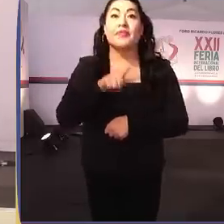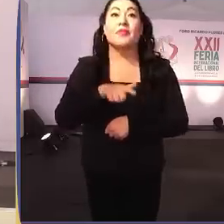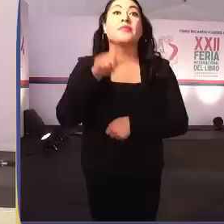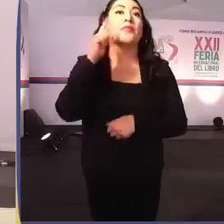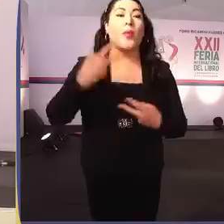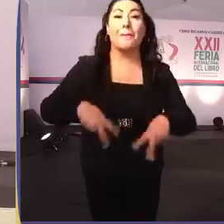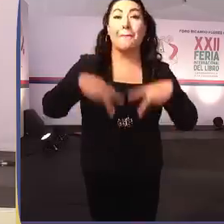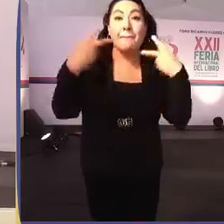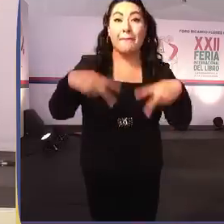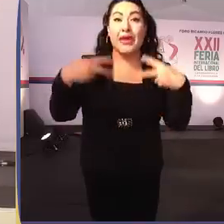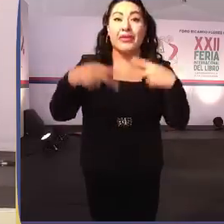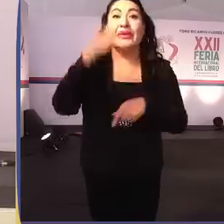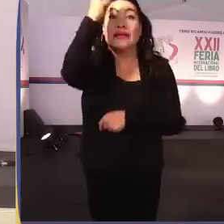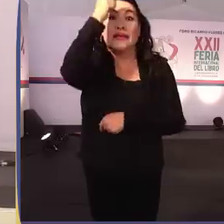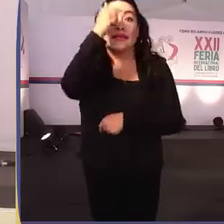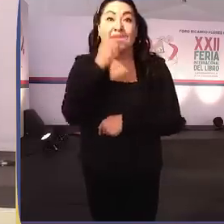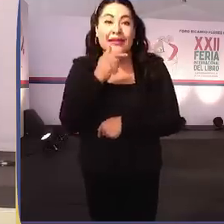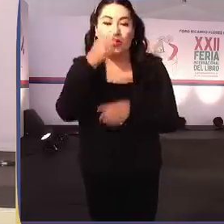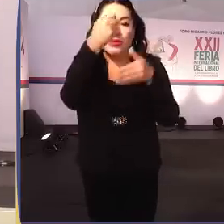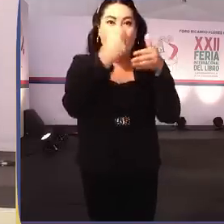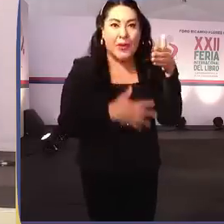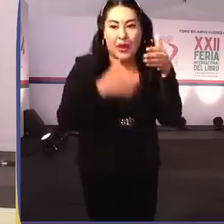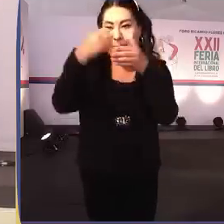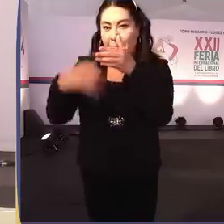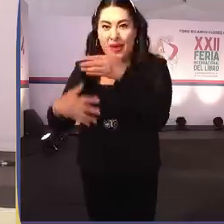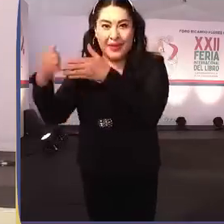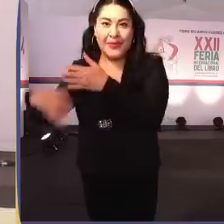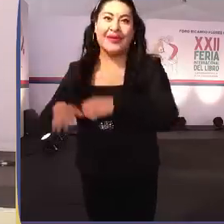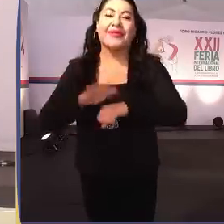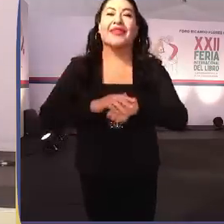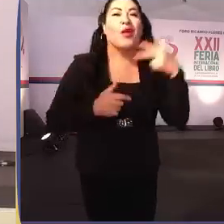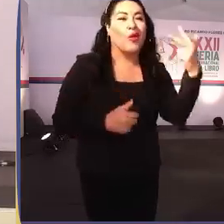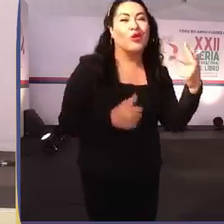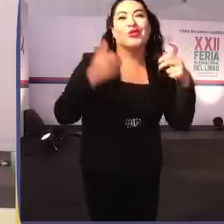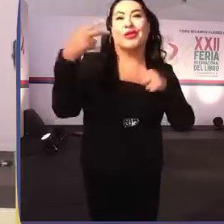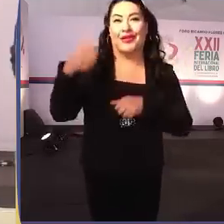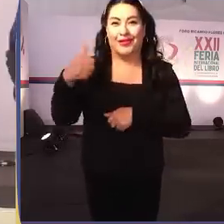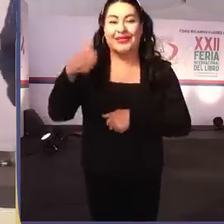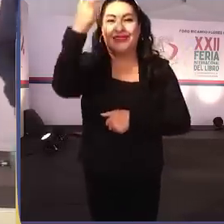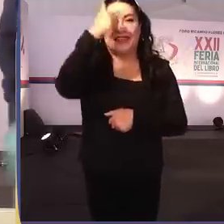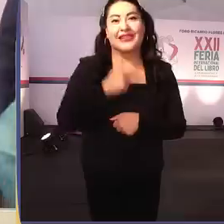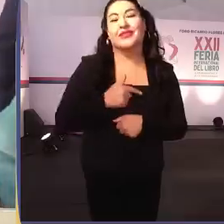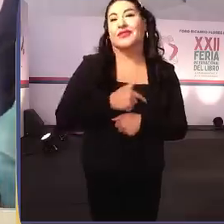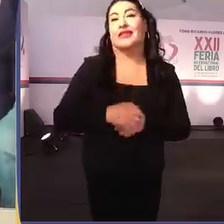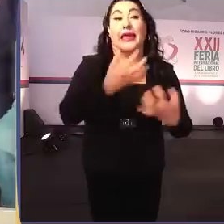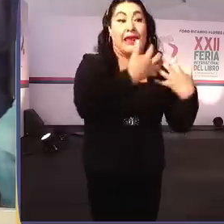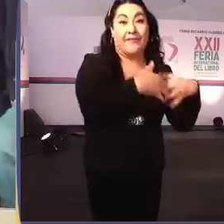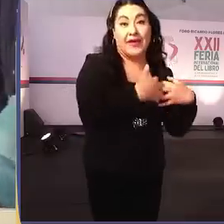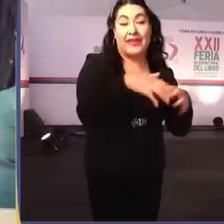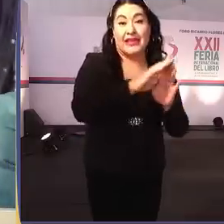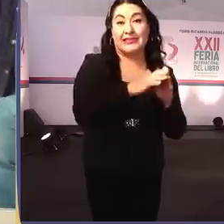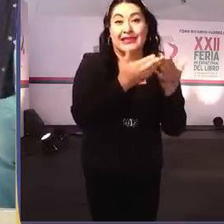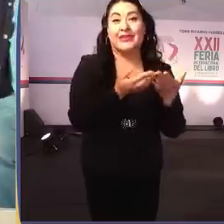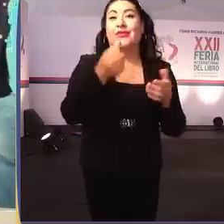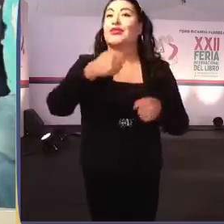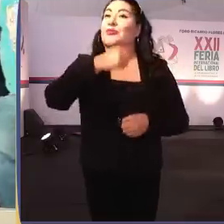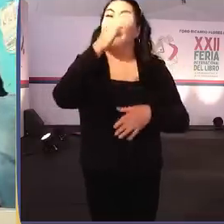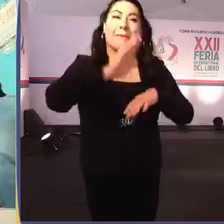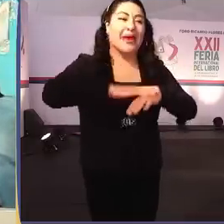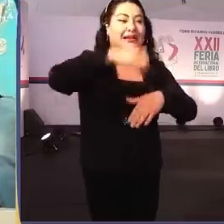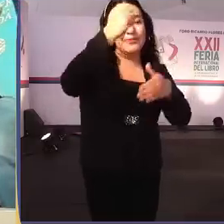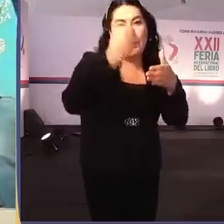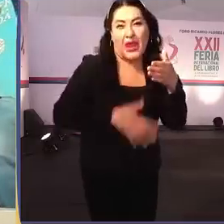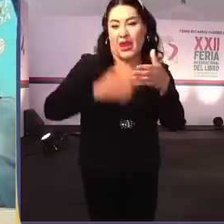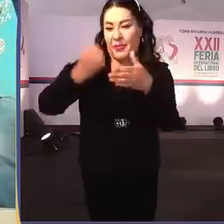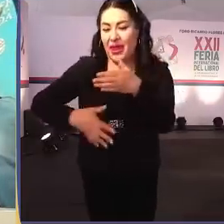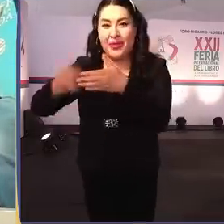venta nocturna de 8 a 11 de la noche, donde todas las editoriales van a poner precios muy buenos para